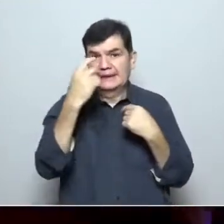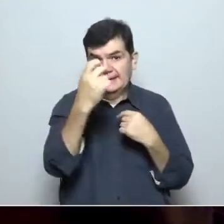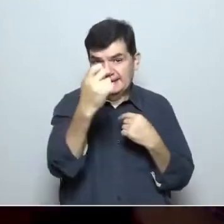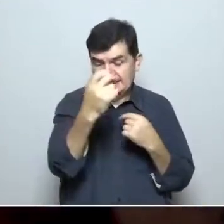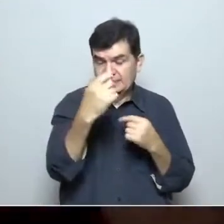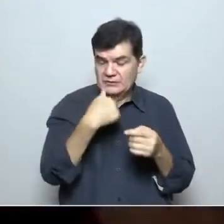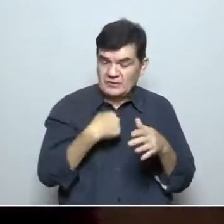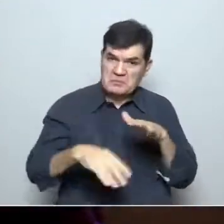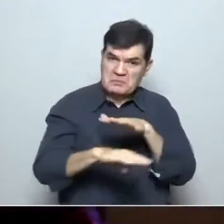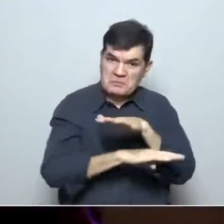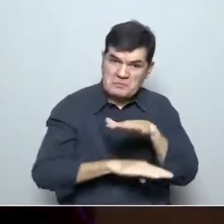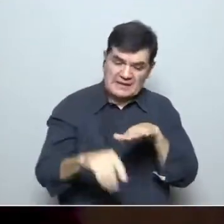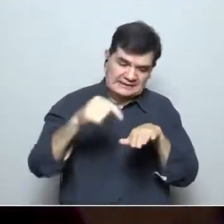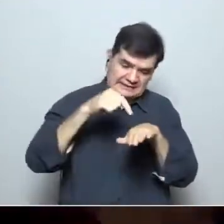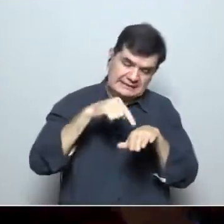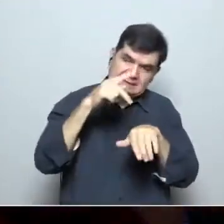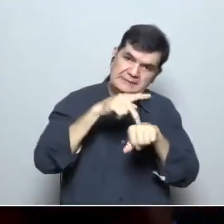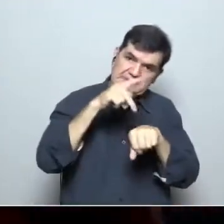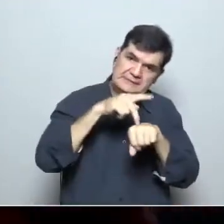nuestro fundamento, iglesia.